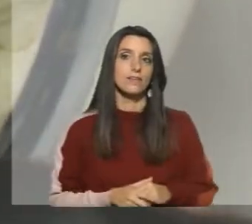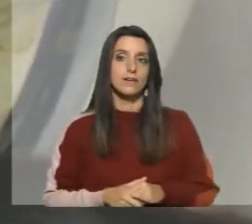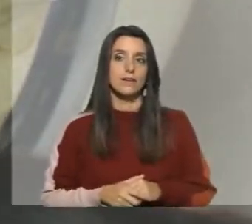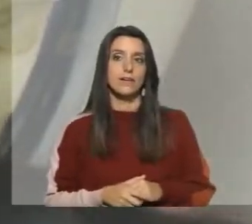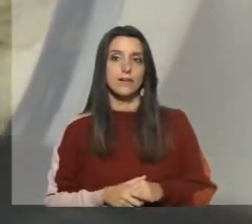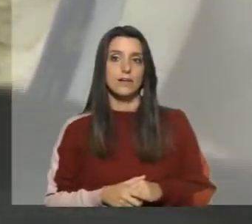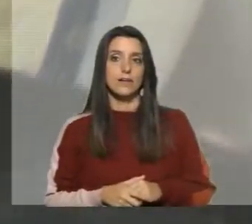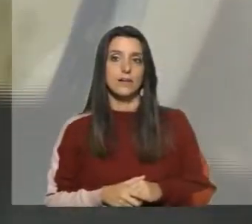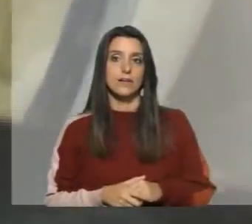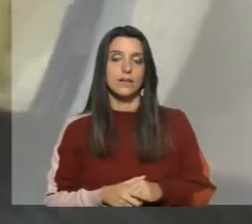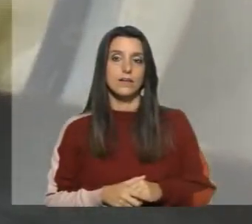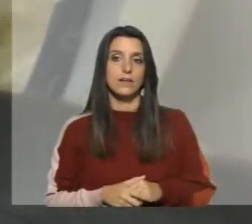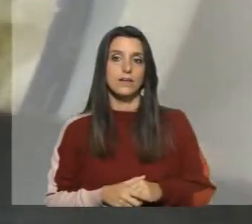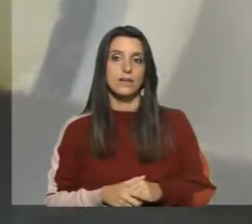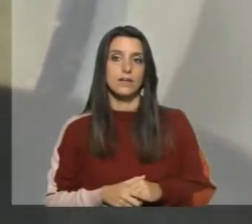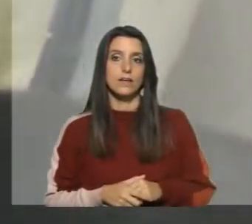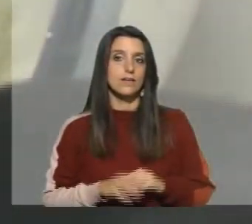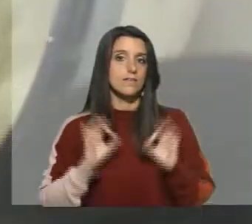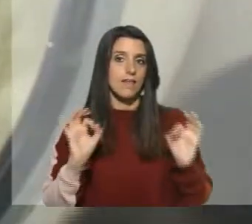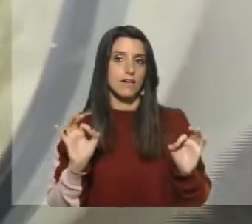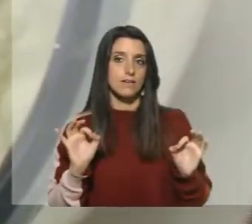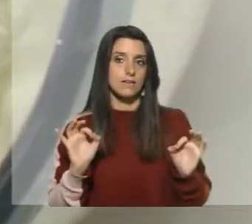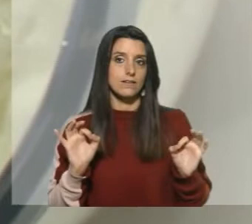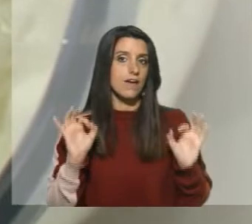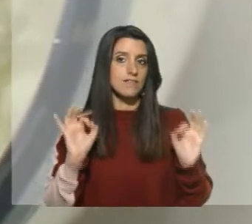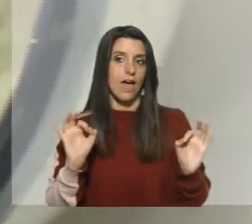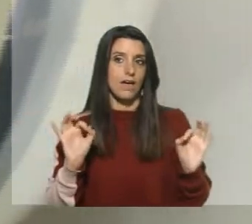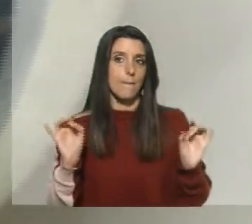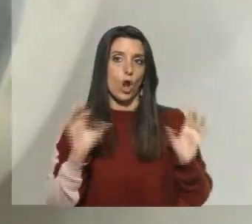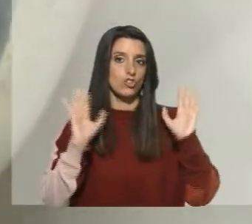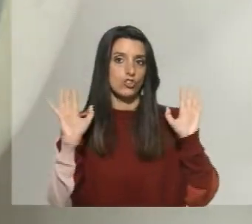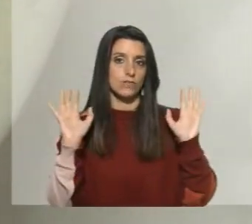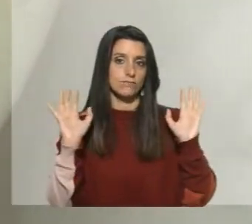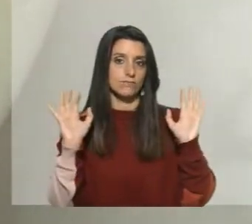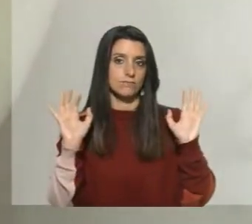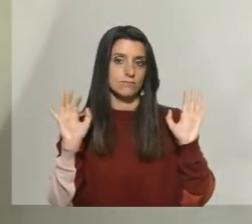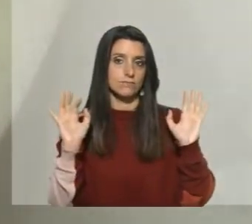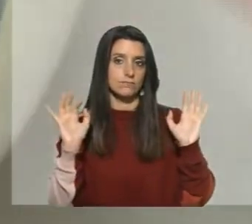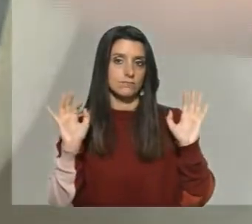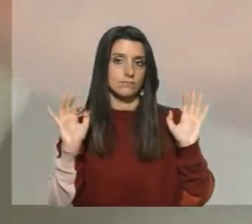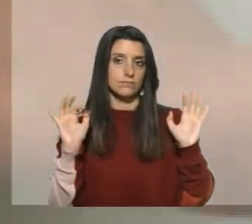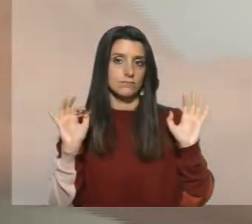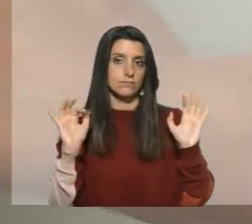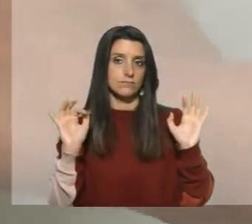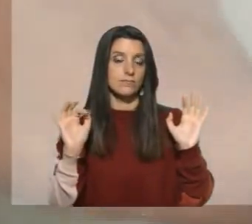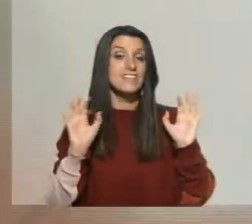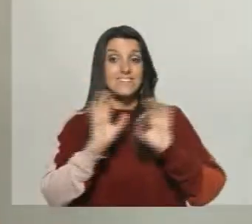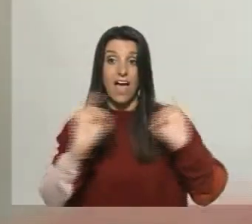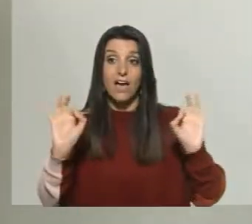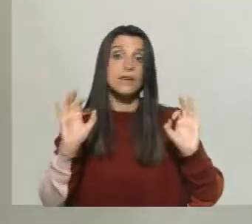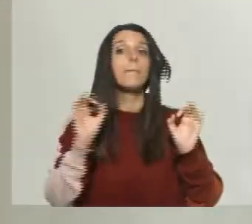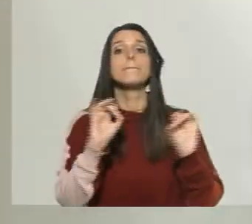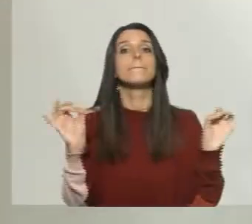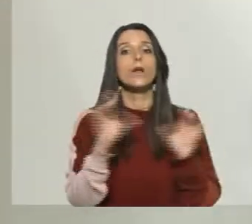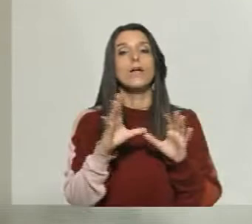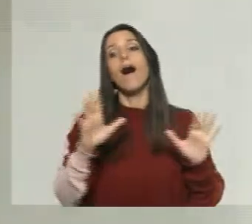No, se puede resolver. Ahí, mira cómo ahí se ven los picos. Perfecto, bien. Ahí está desarma. Bárbaro. Bien, listo. Y ahí es cuando ya está. Y ahí es cuando